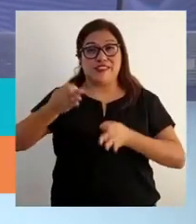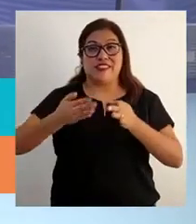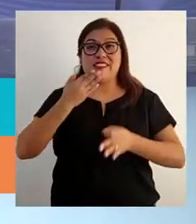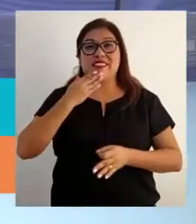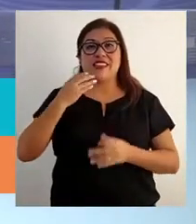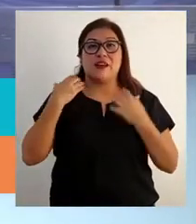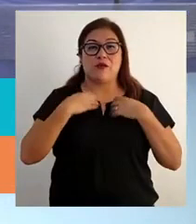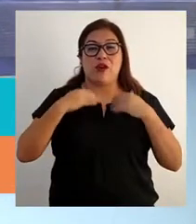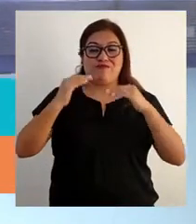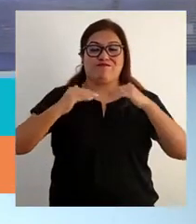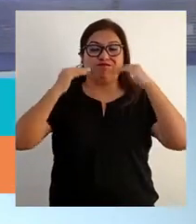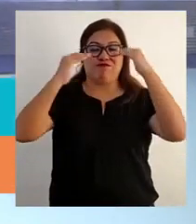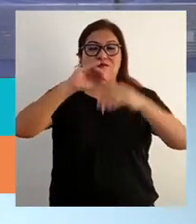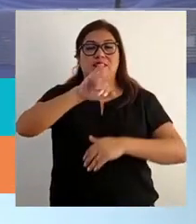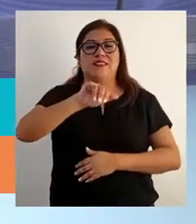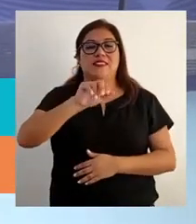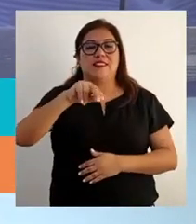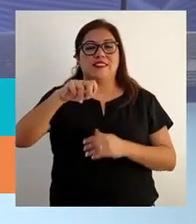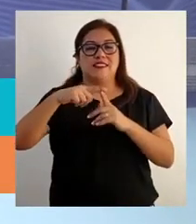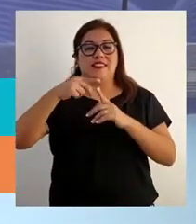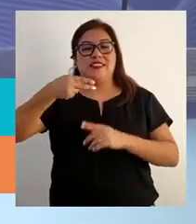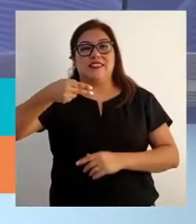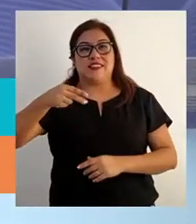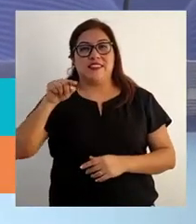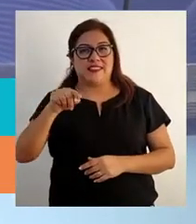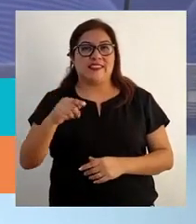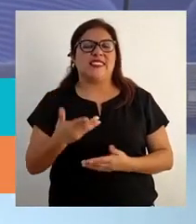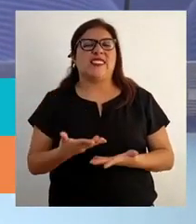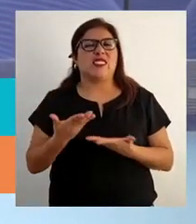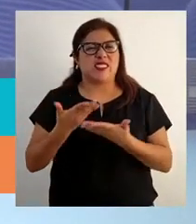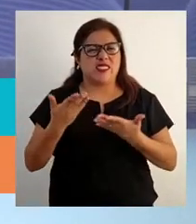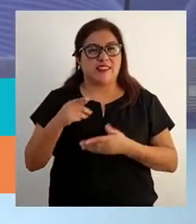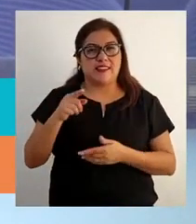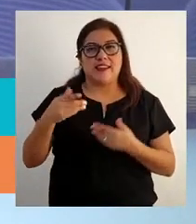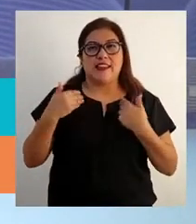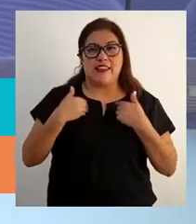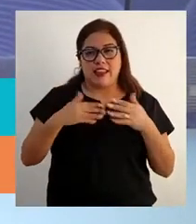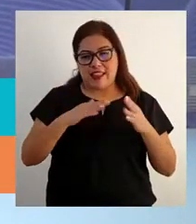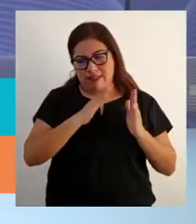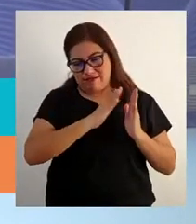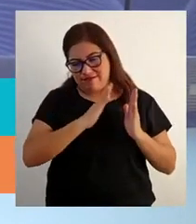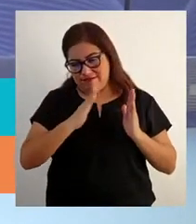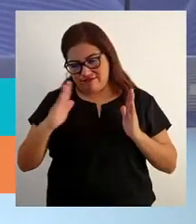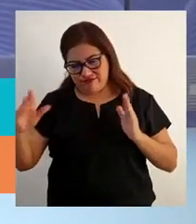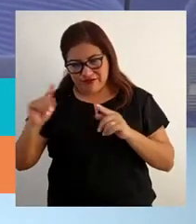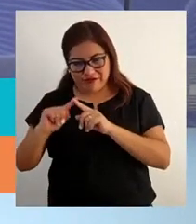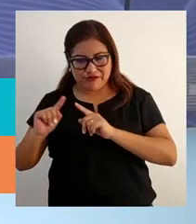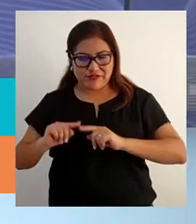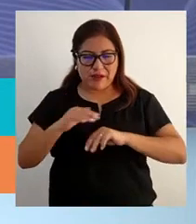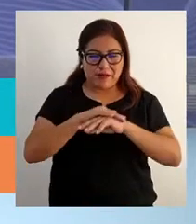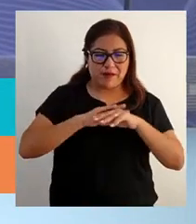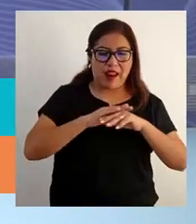Suprema, Janet Ella Gilardi, se ha desplegado todo un plan de capacitación intensivo,